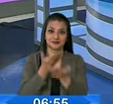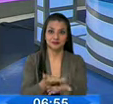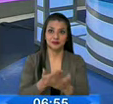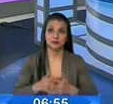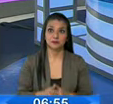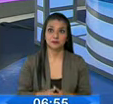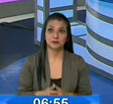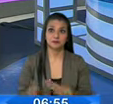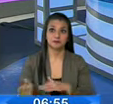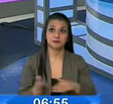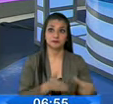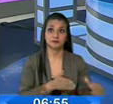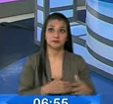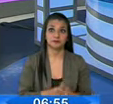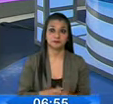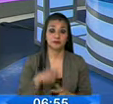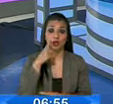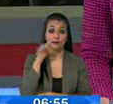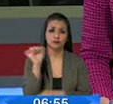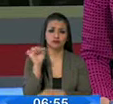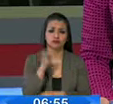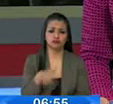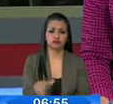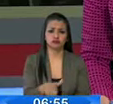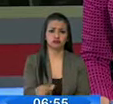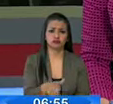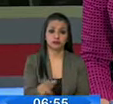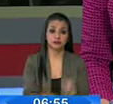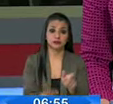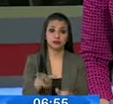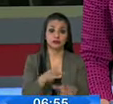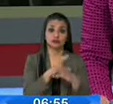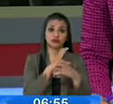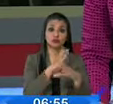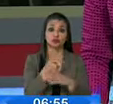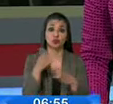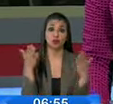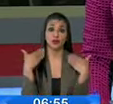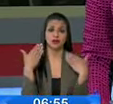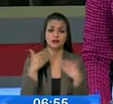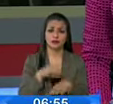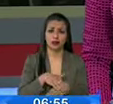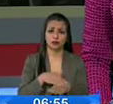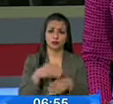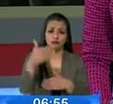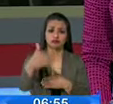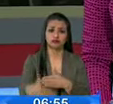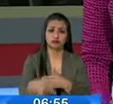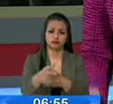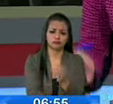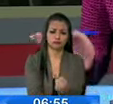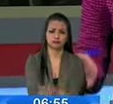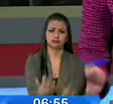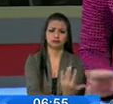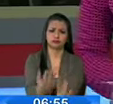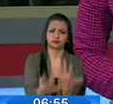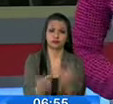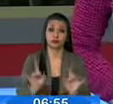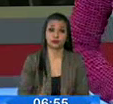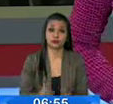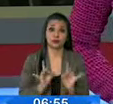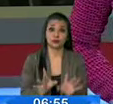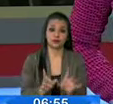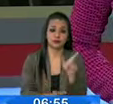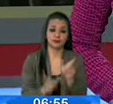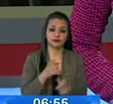momentos de pánico vivieron el conductor y los pasajeros de un bus de transporte urbano de Guayaquil cuando la cabina se incendió parcialmente. Afortunadamente no se